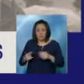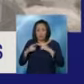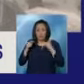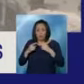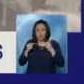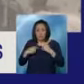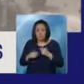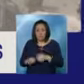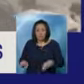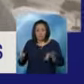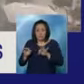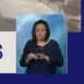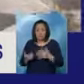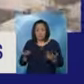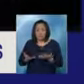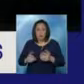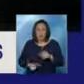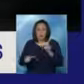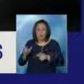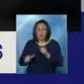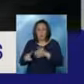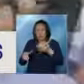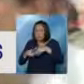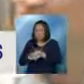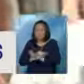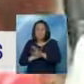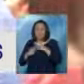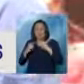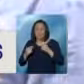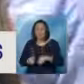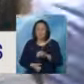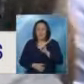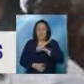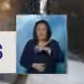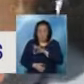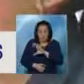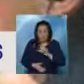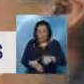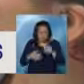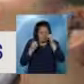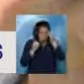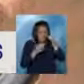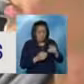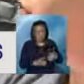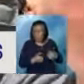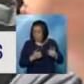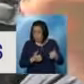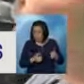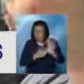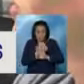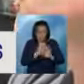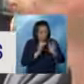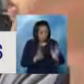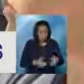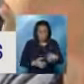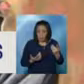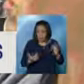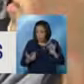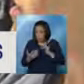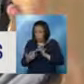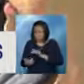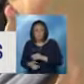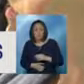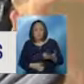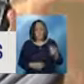muy importantes donde se van a hospedar personajes, líderes mundiales que asisten a la PEC. ¿Qué información se tiene? ¿Ellos están con seguridad? ¿Hay algún vínculo de lo ocurrido?